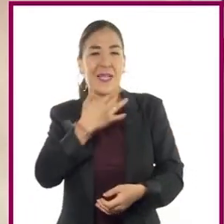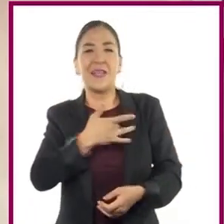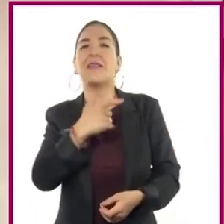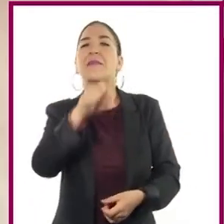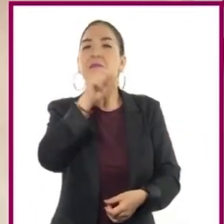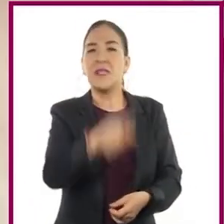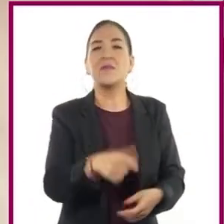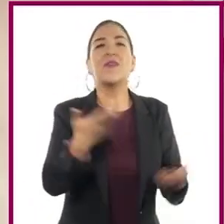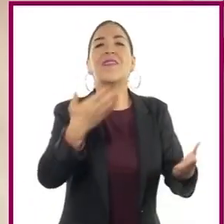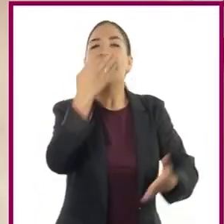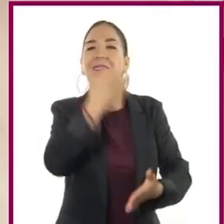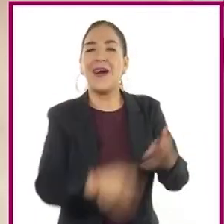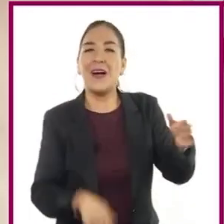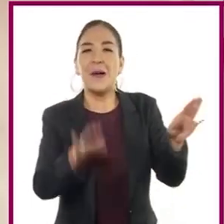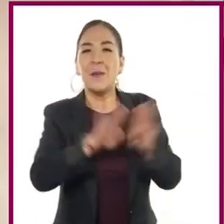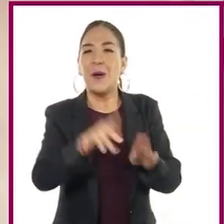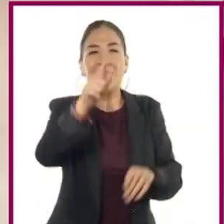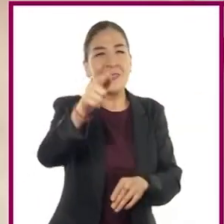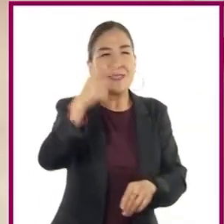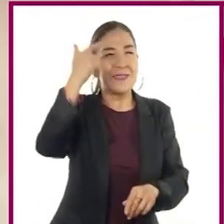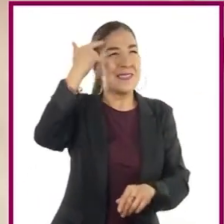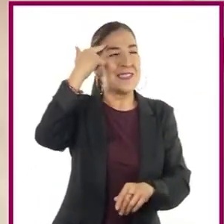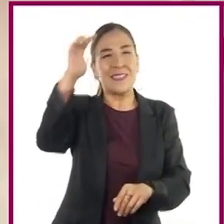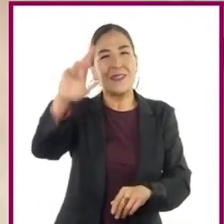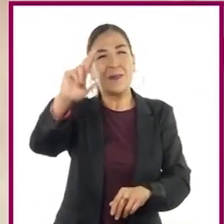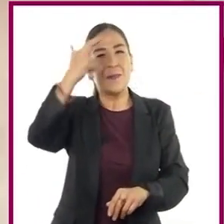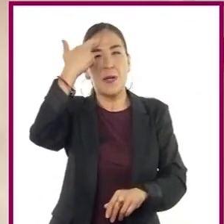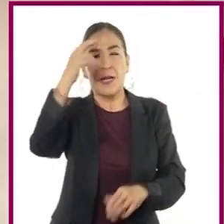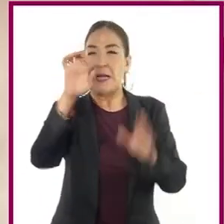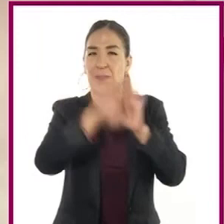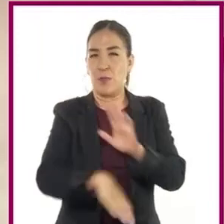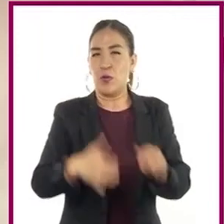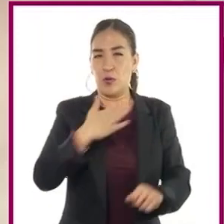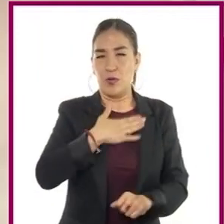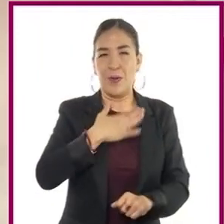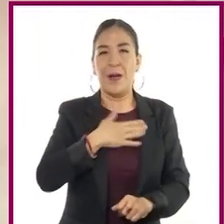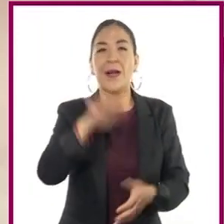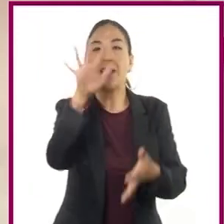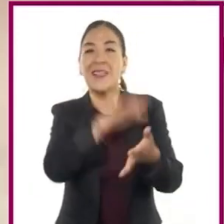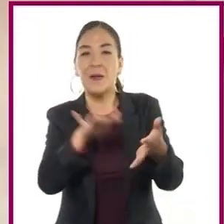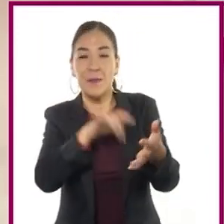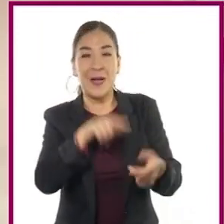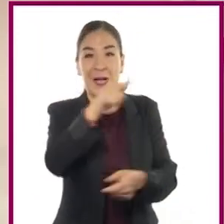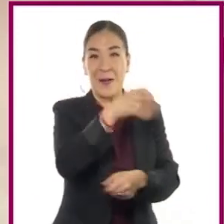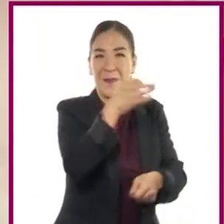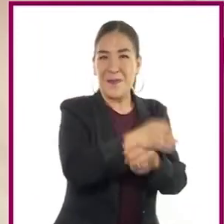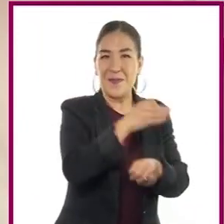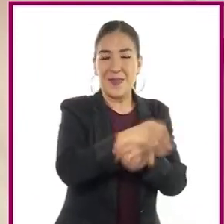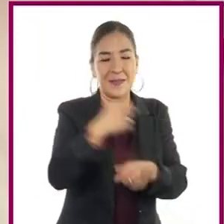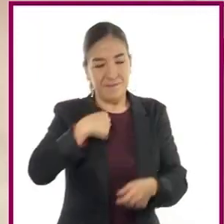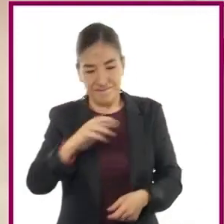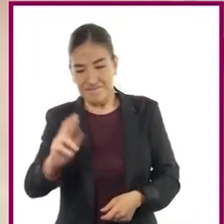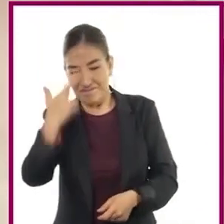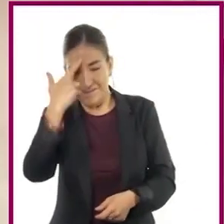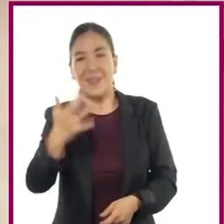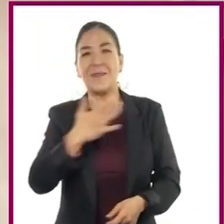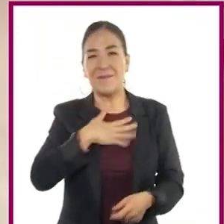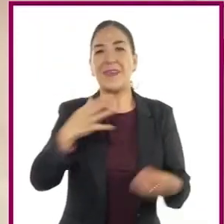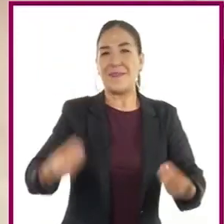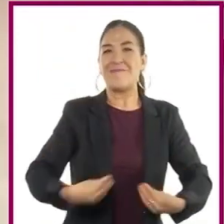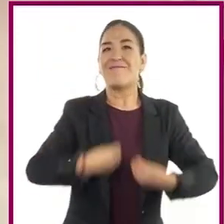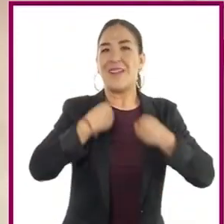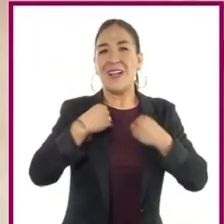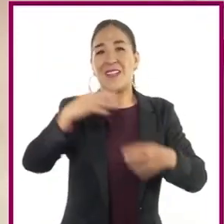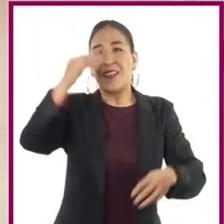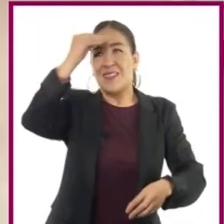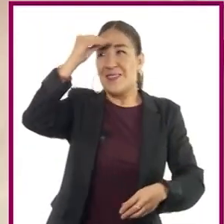vez no teníamos muy conscientes. A mí, por ejemplo, la lectura de muchos de estos poemas me hizo recordar aspectos de mi vida que